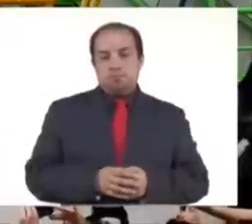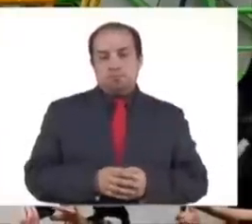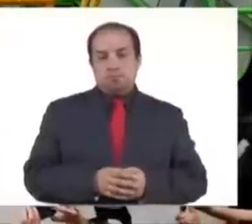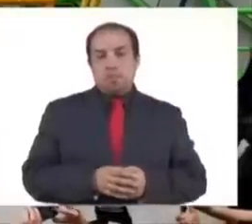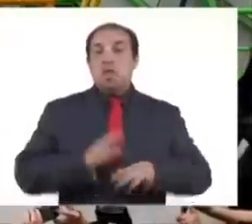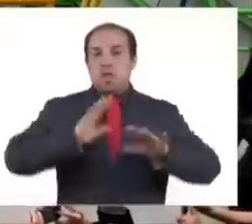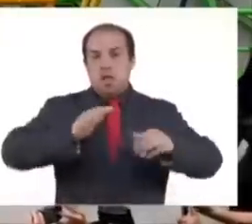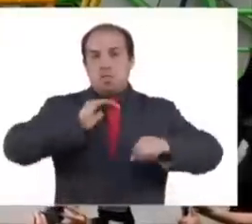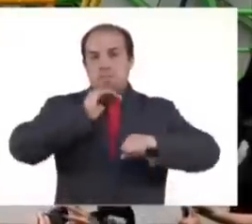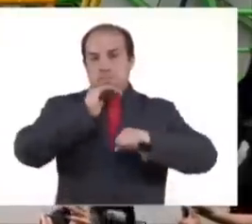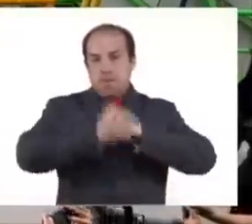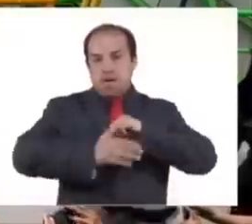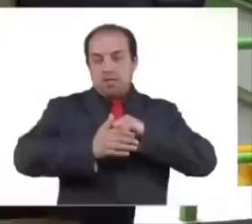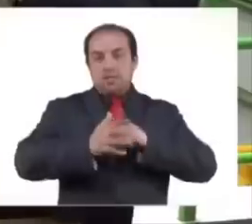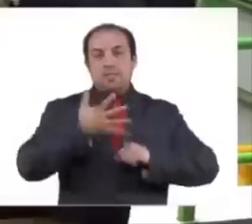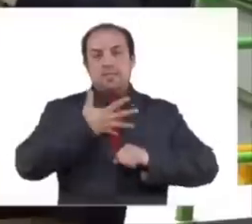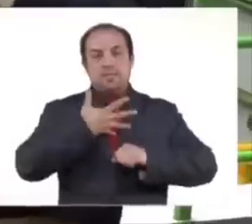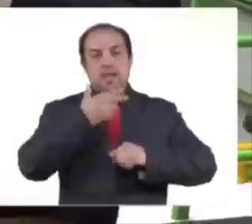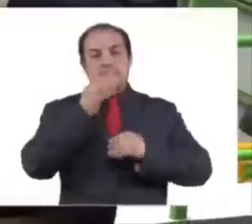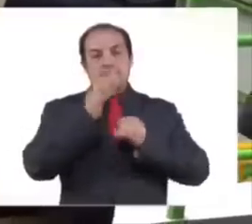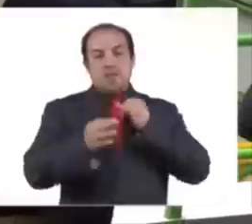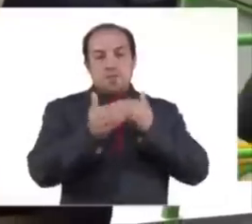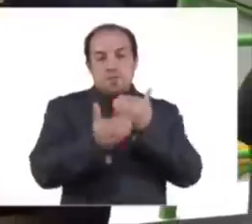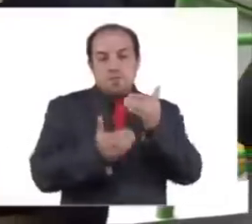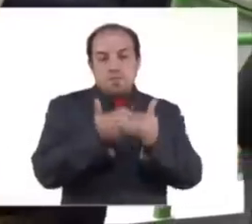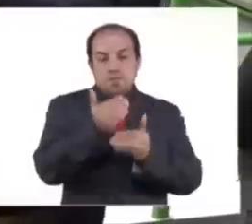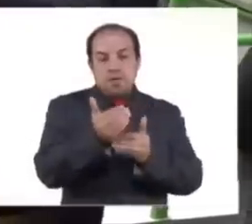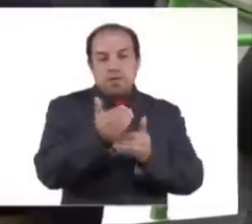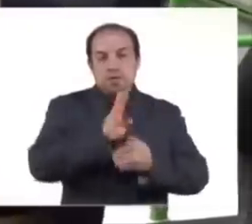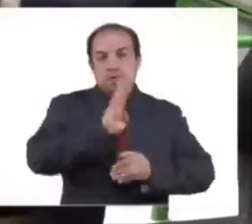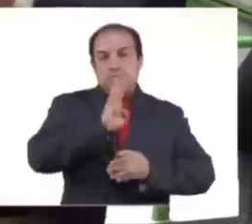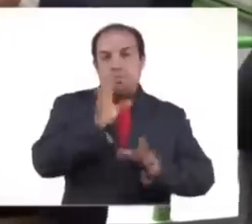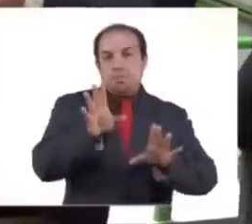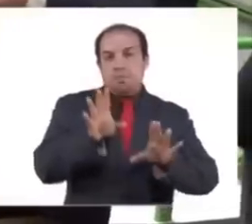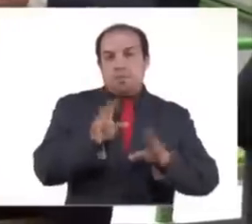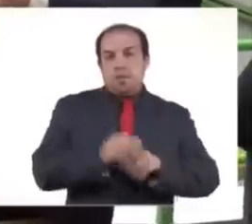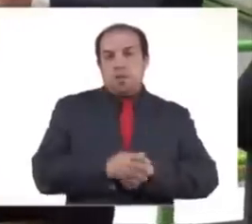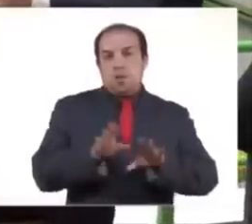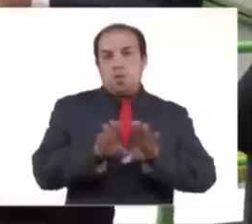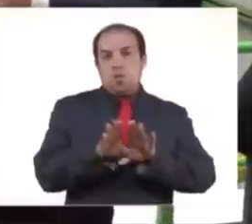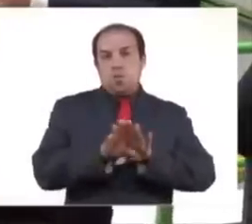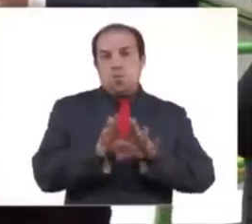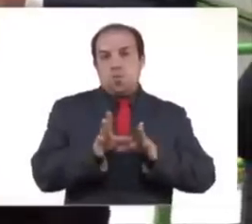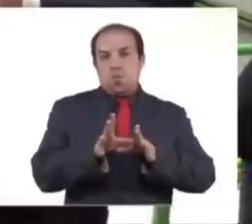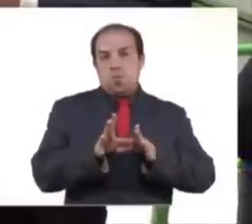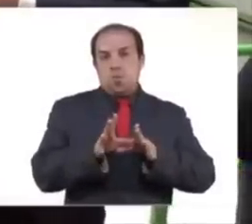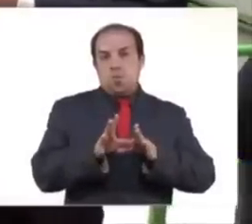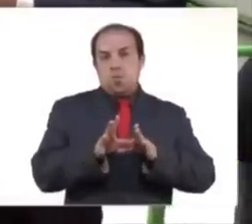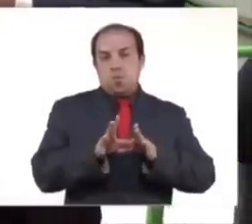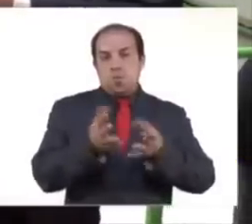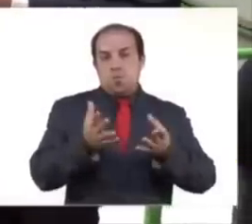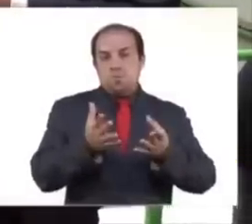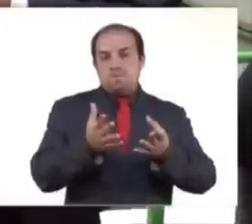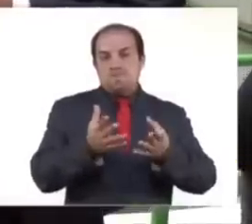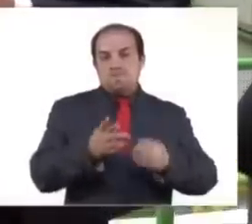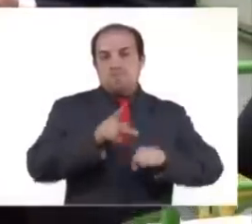Y así es como queda ya al final del proceso. Como el carbón para barbecue.